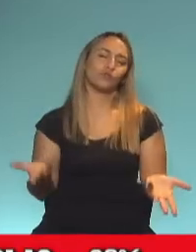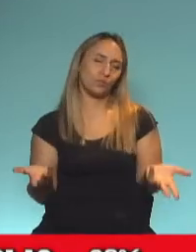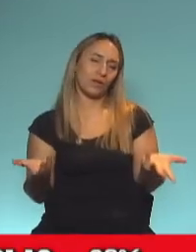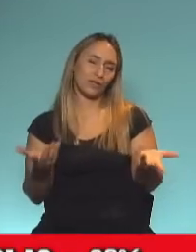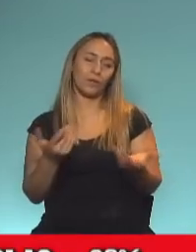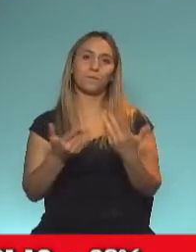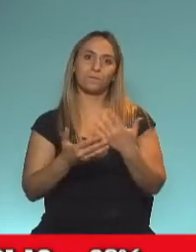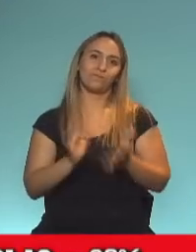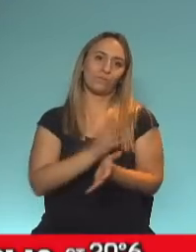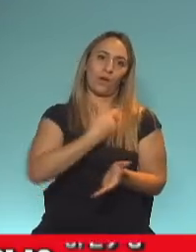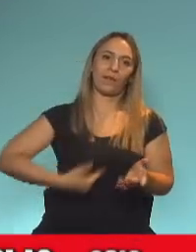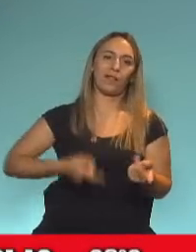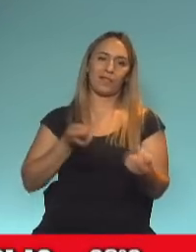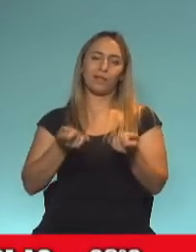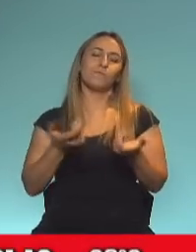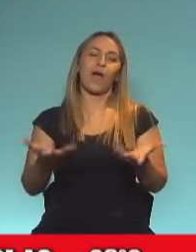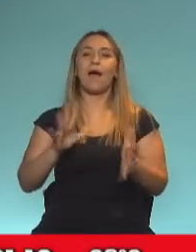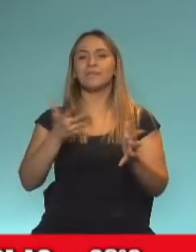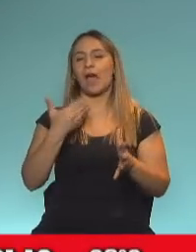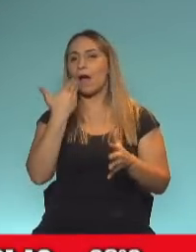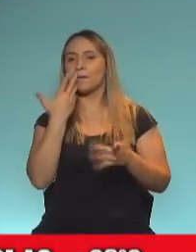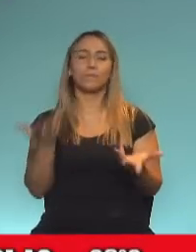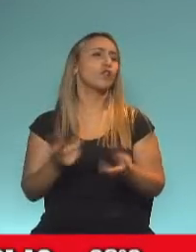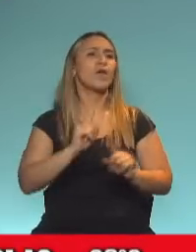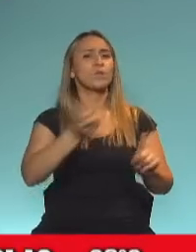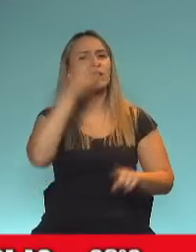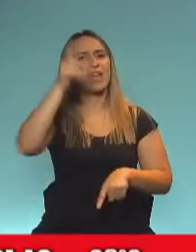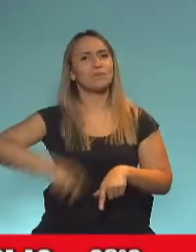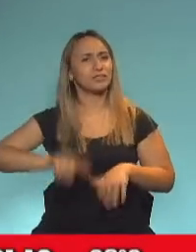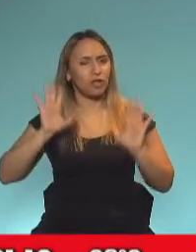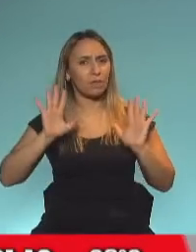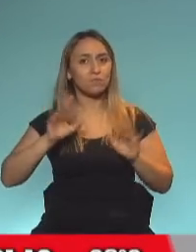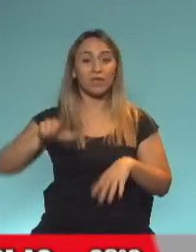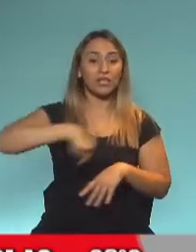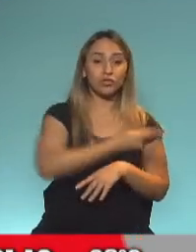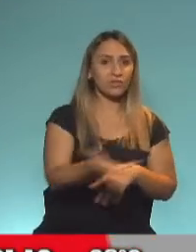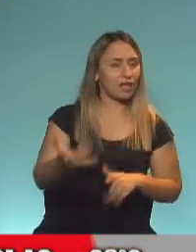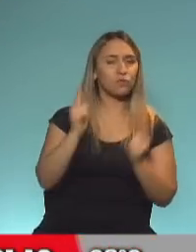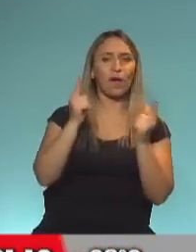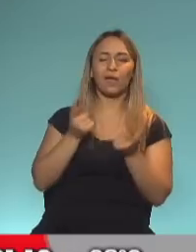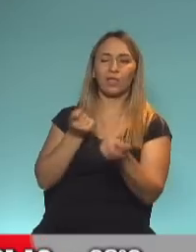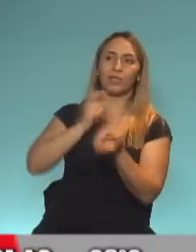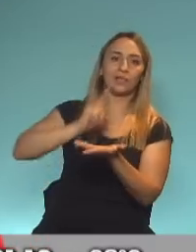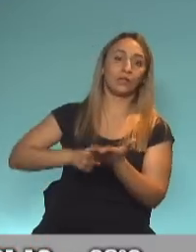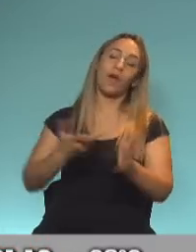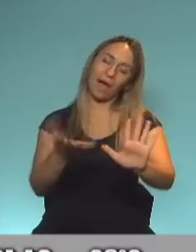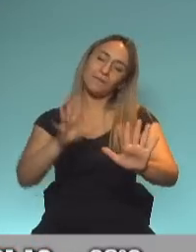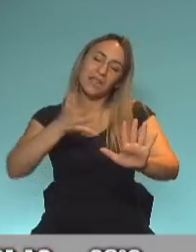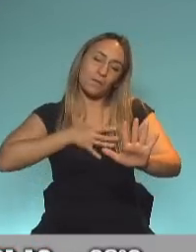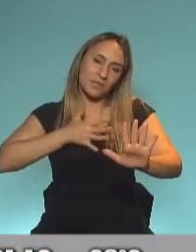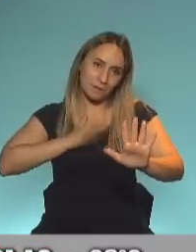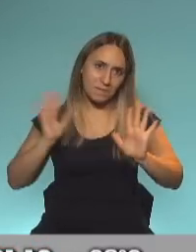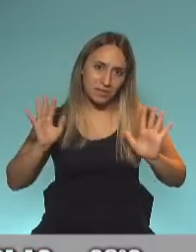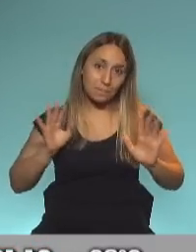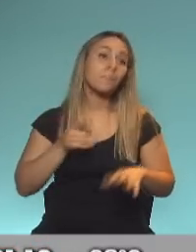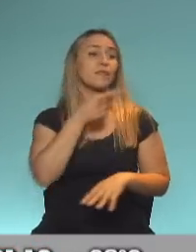desde ya. Después lo discursivo... Sí, y no la mano de cualquier hombre, porque el pueblo no tiene esa mano. No, a veces lamentablemente.